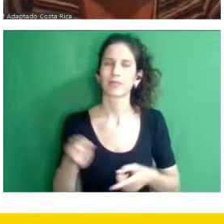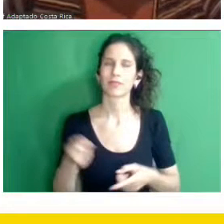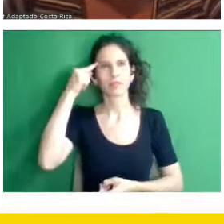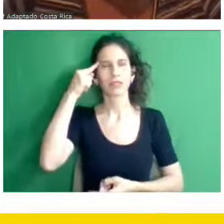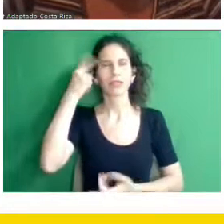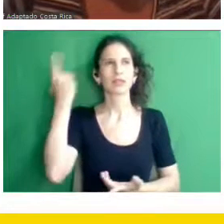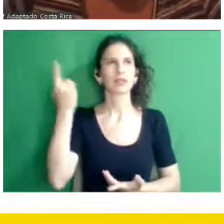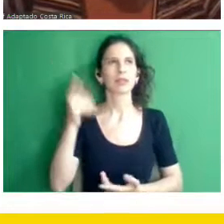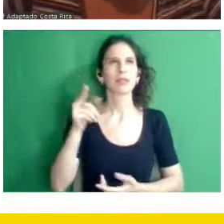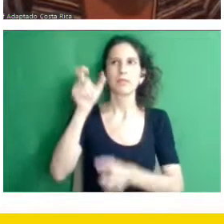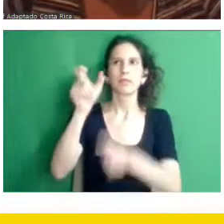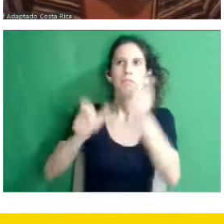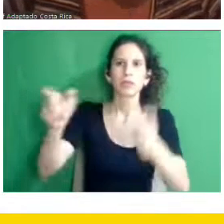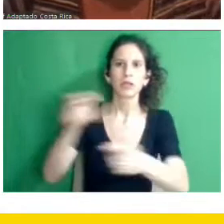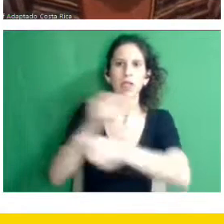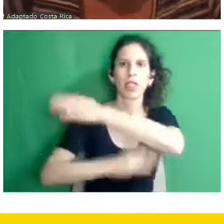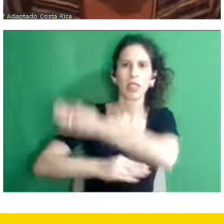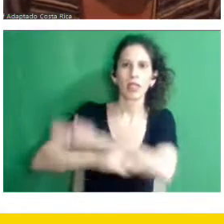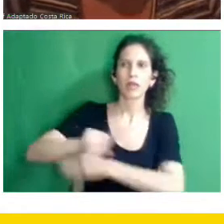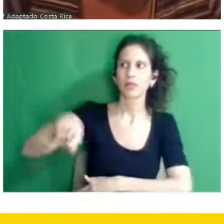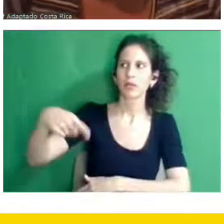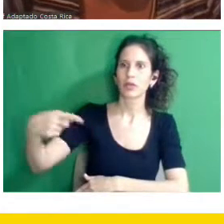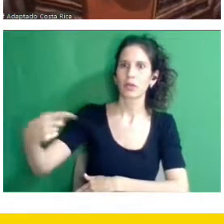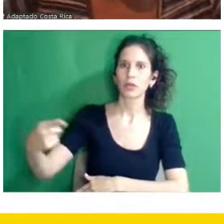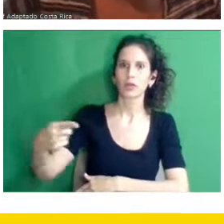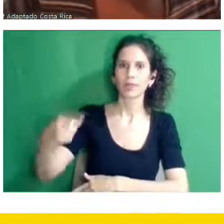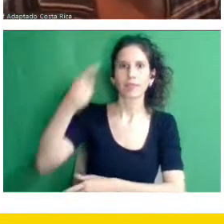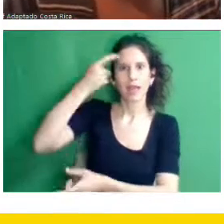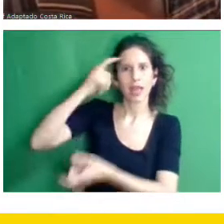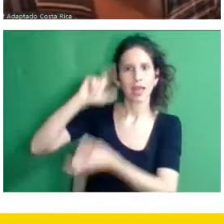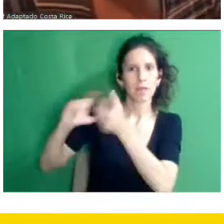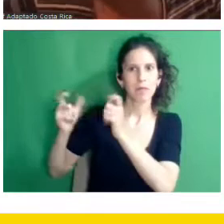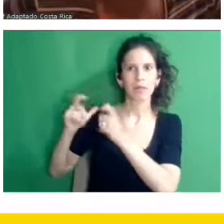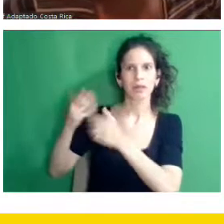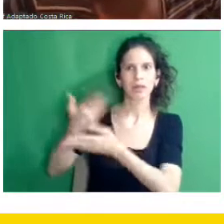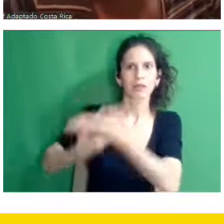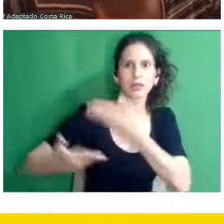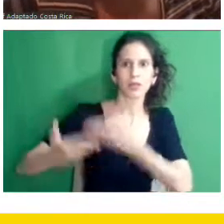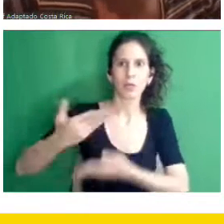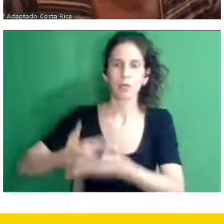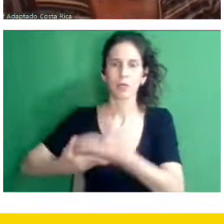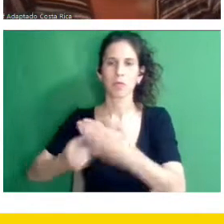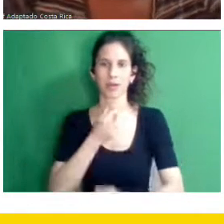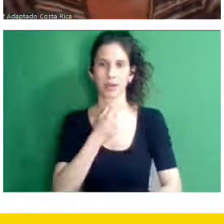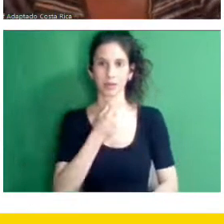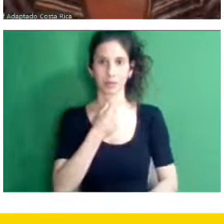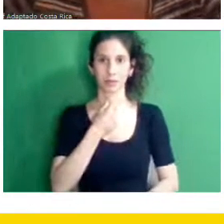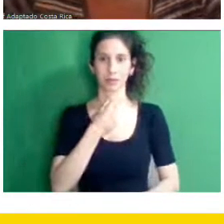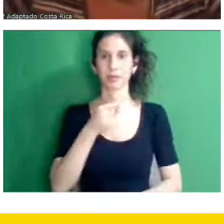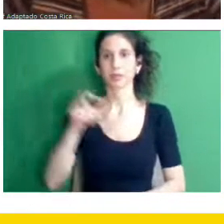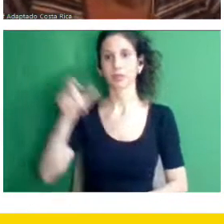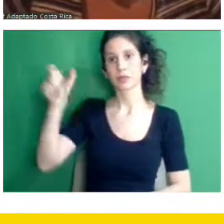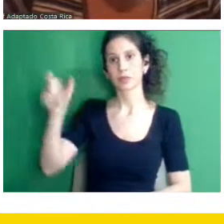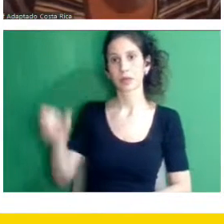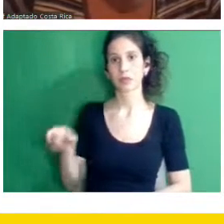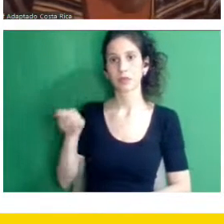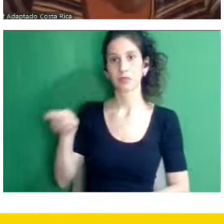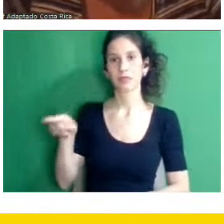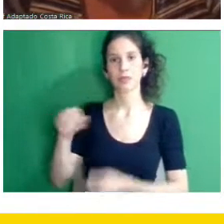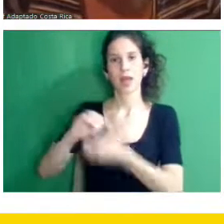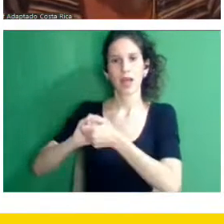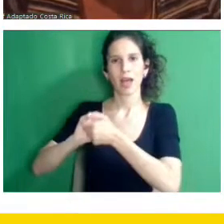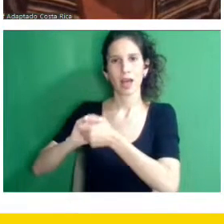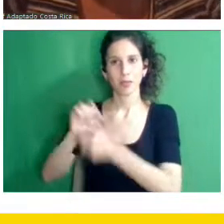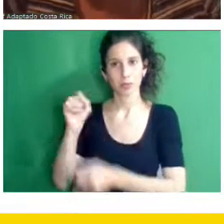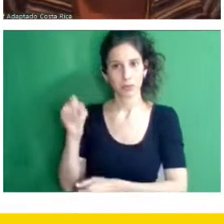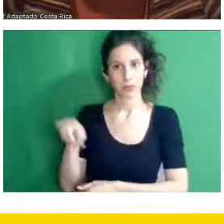con discapacidad. Entonces, bueno, Juan Manuel, que es mi amigo, el que literal me lanzó al agua, ya tenía un proyecto